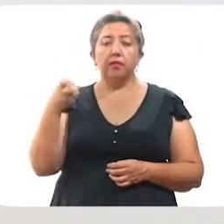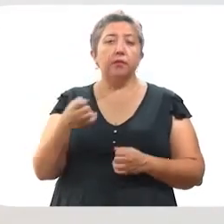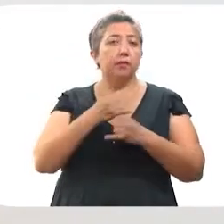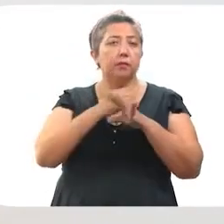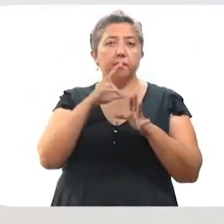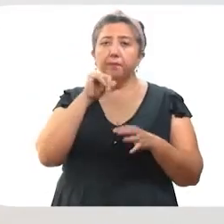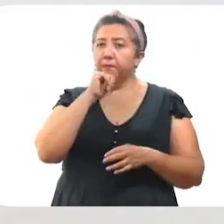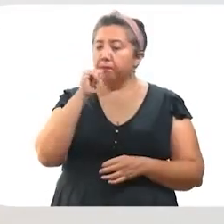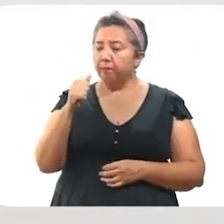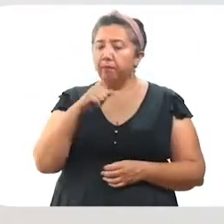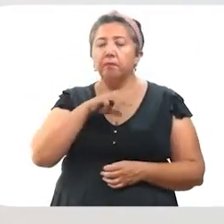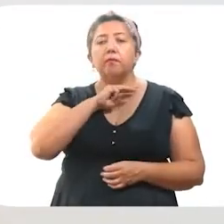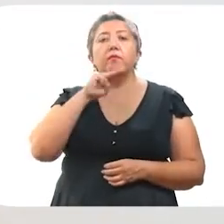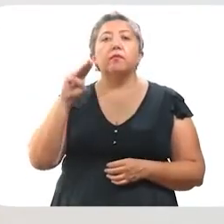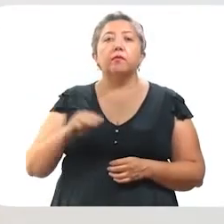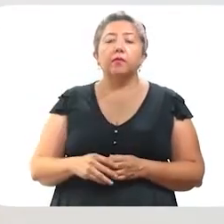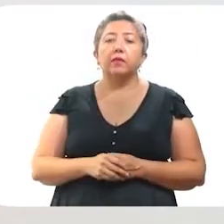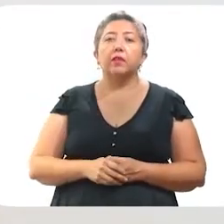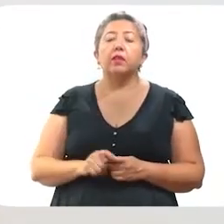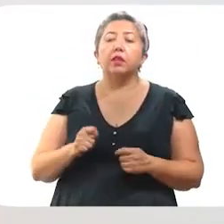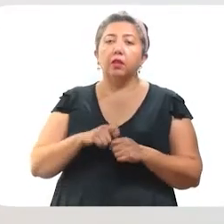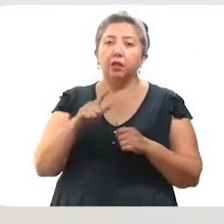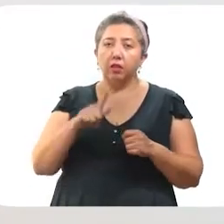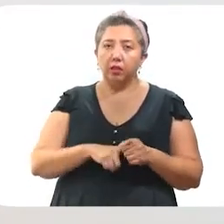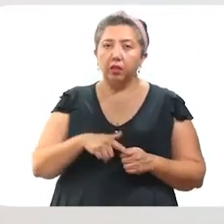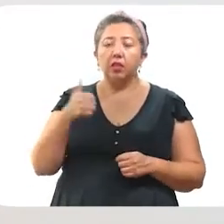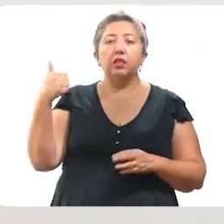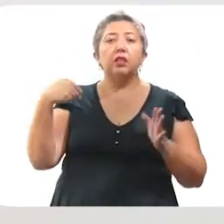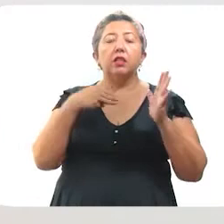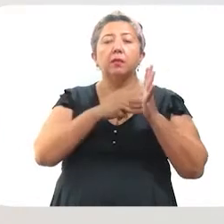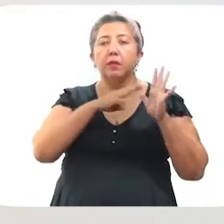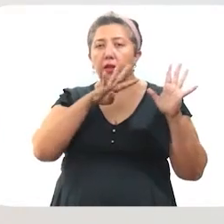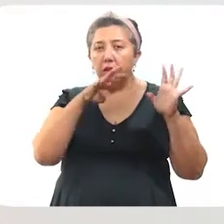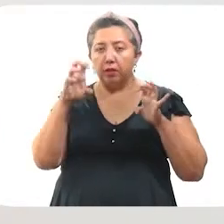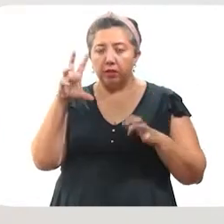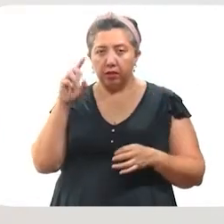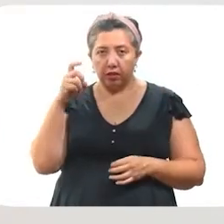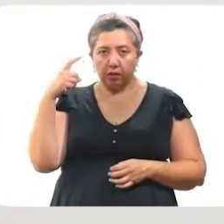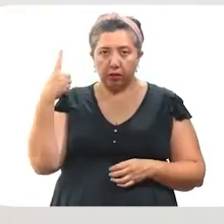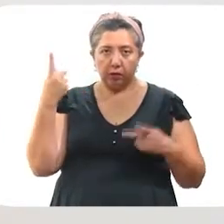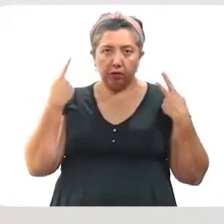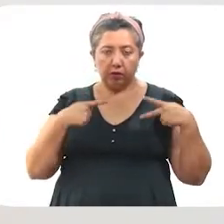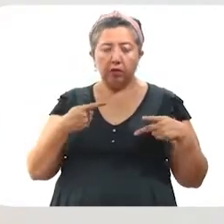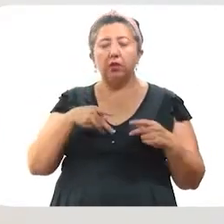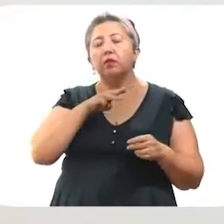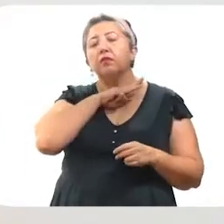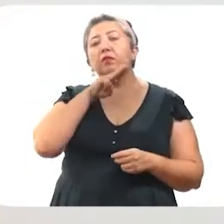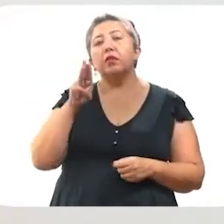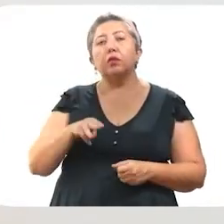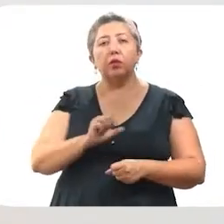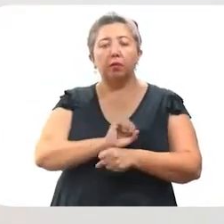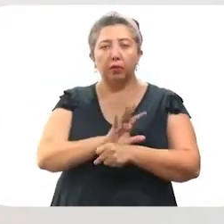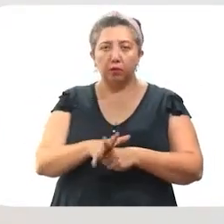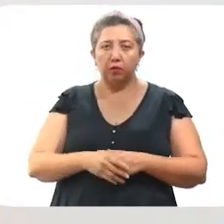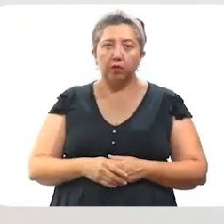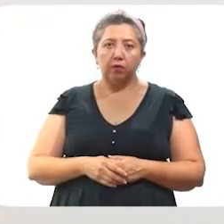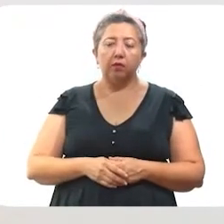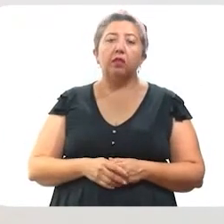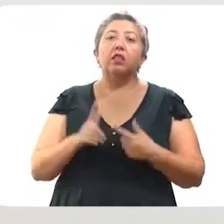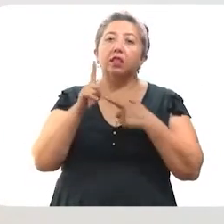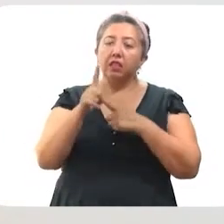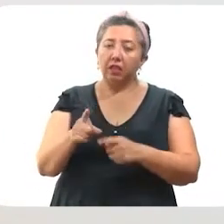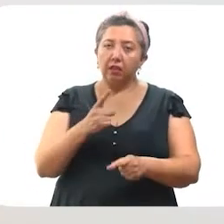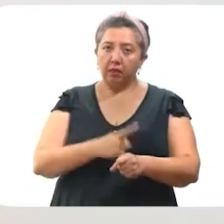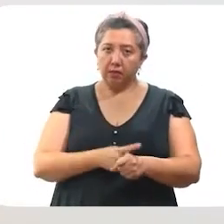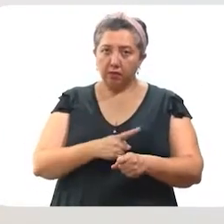no se reportan fallecimientos en total son 6 mil 931 de personas fallecidas a causa de coronavirus de